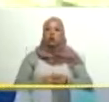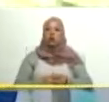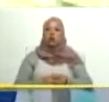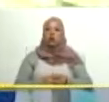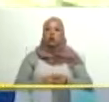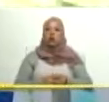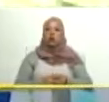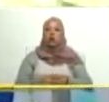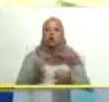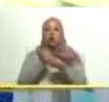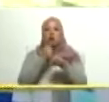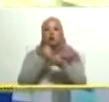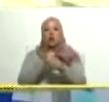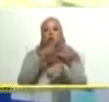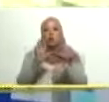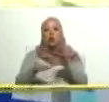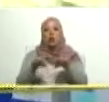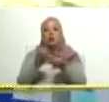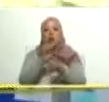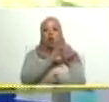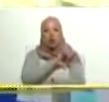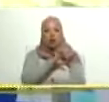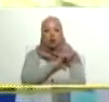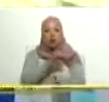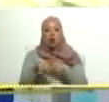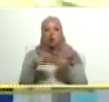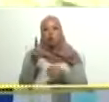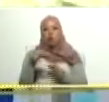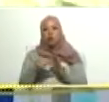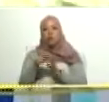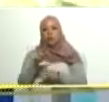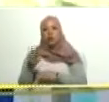ese rumbo, 15 de enero de 2022.